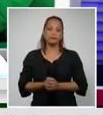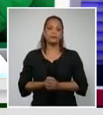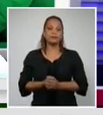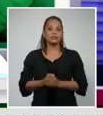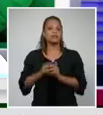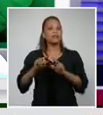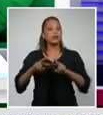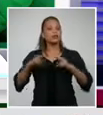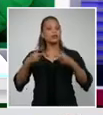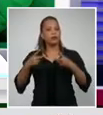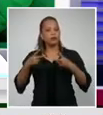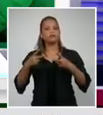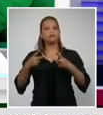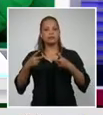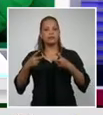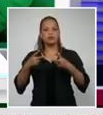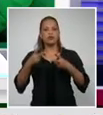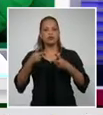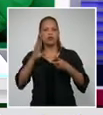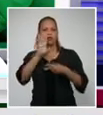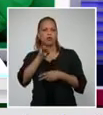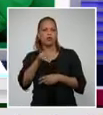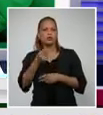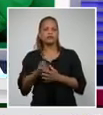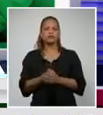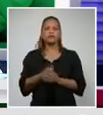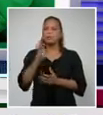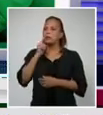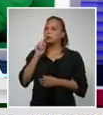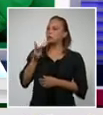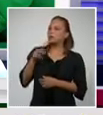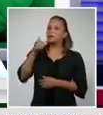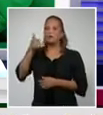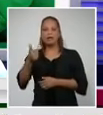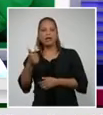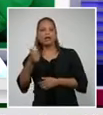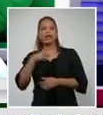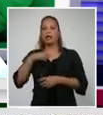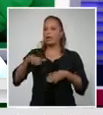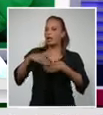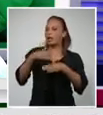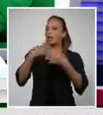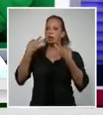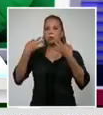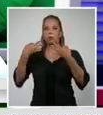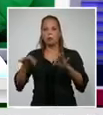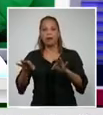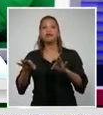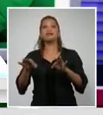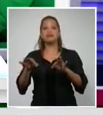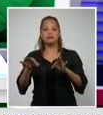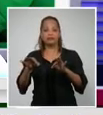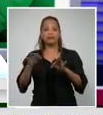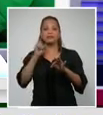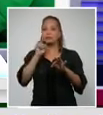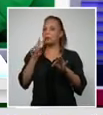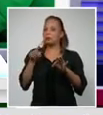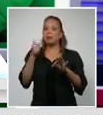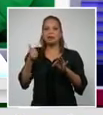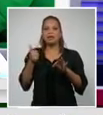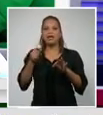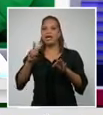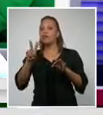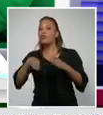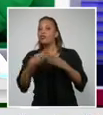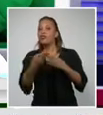lo que yo decía ahorita. Figúrate, está asintomático, está como cualquier persona, y a los 2 días te dicen,